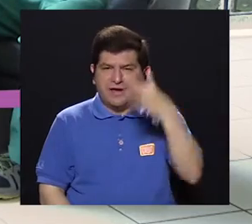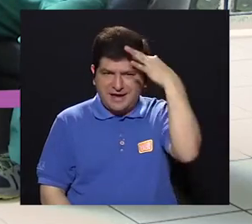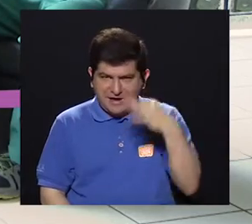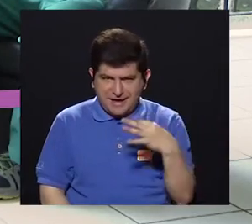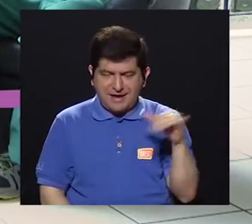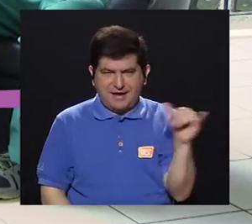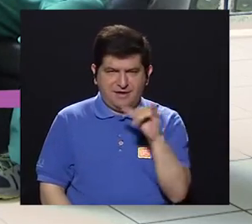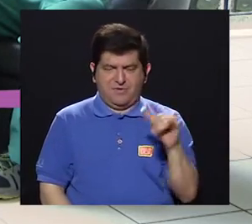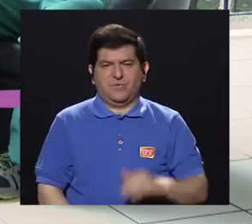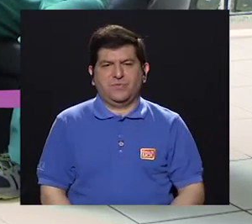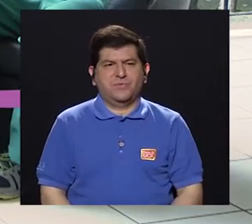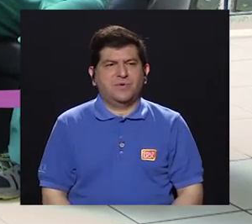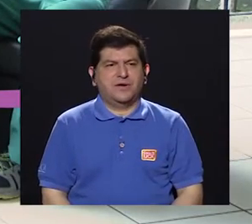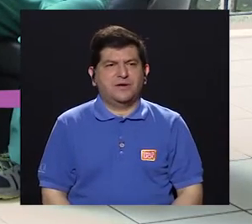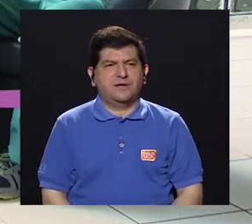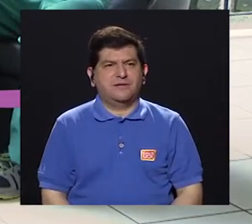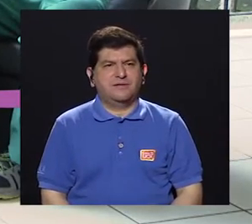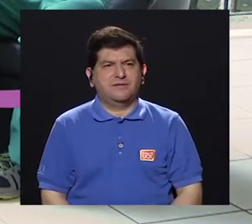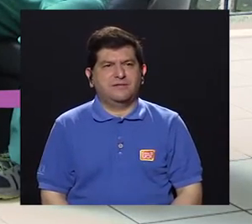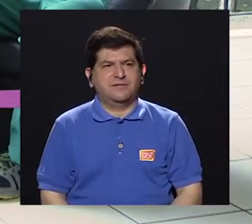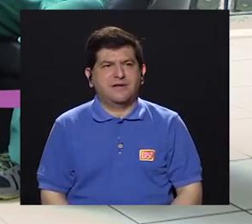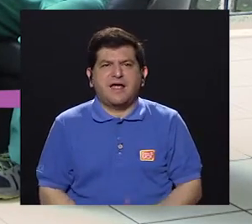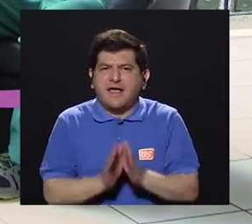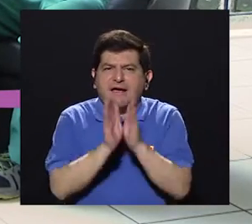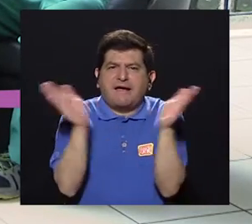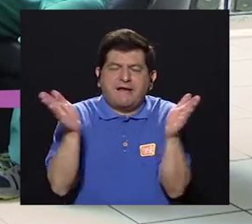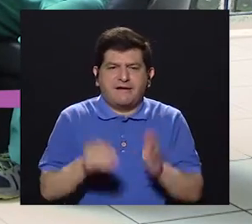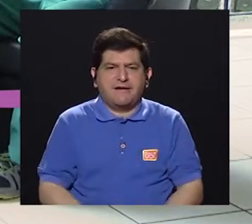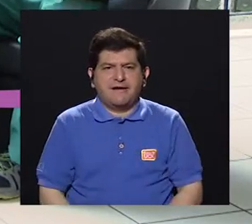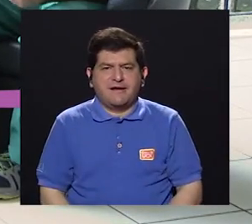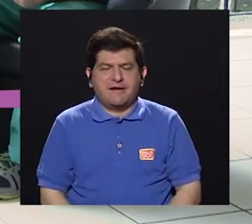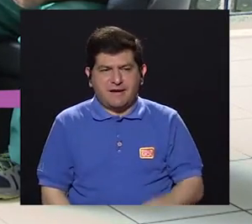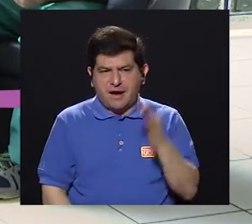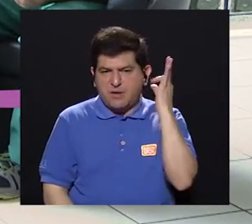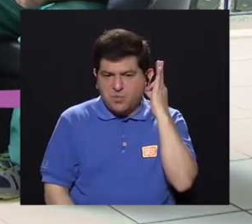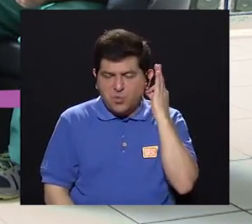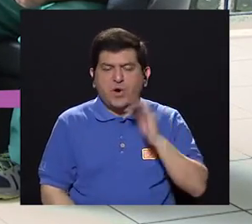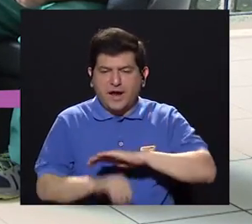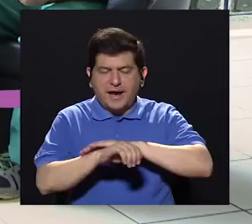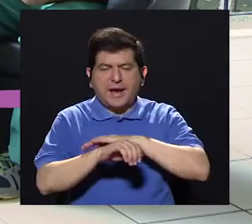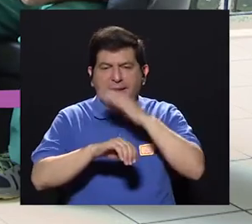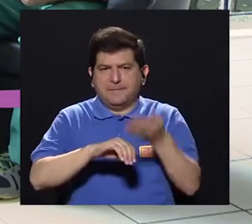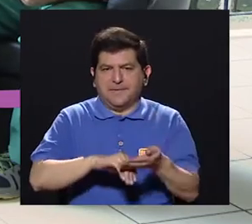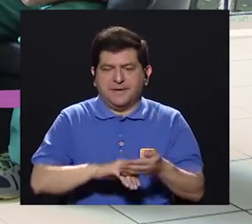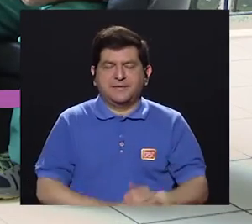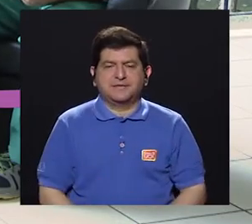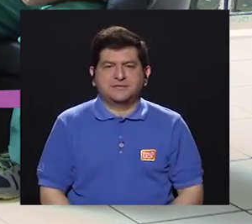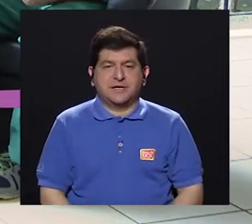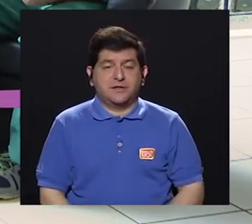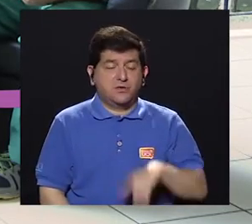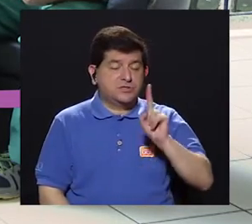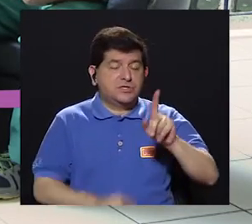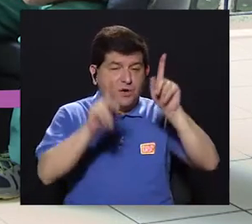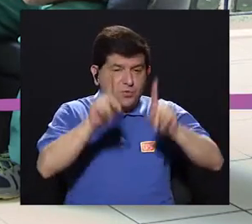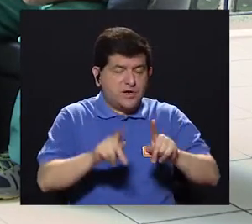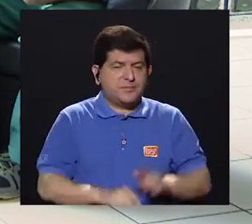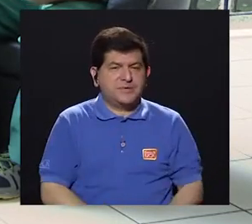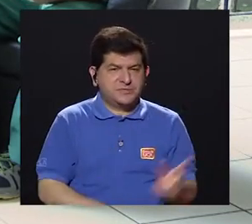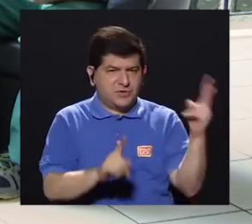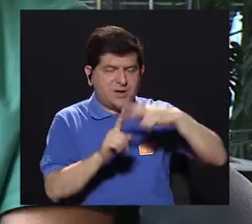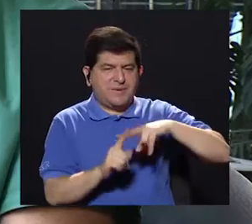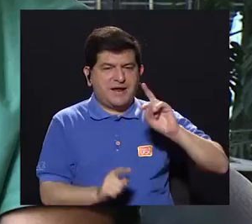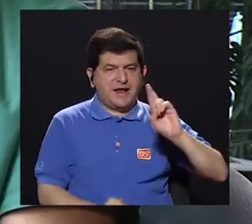Creo que así como lo más a grosso modo es principalmente la mujer embarazada. Si hubiese que irradiar a una